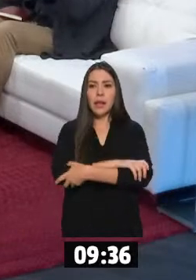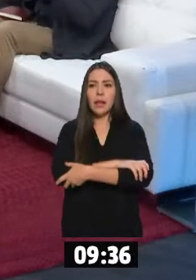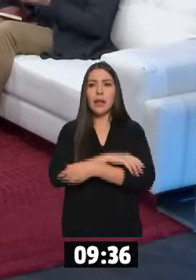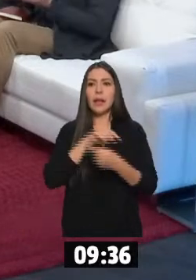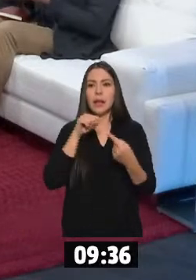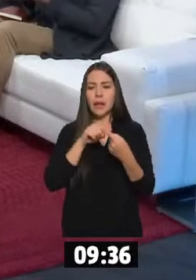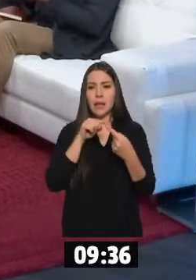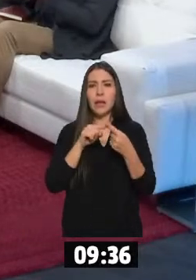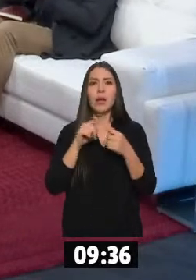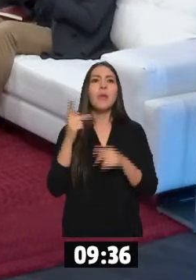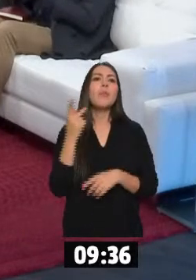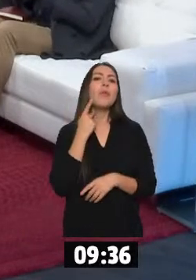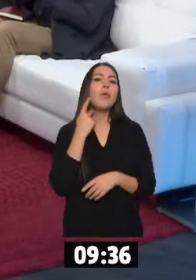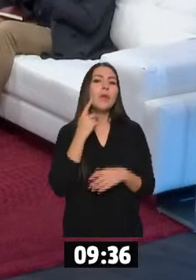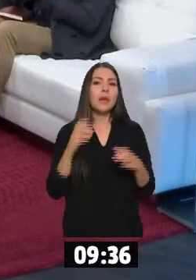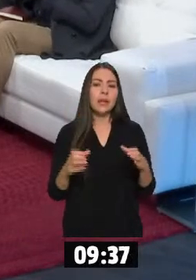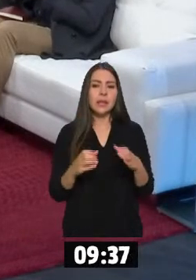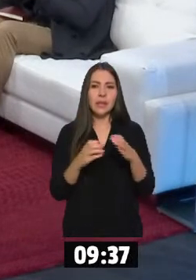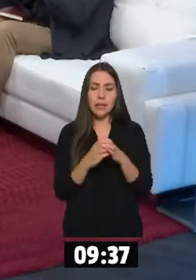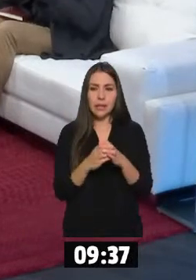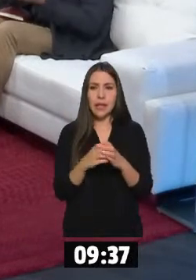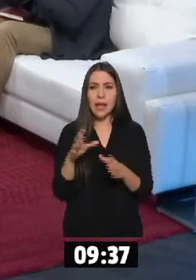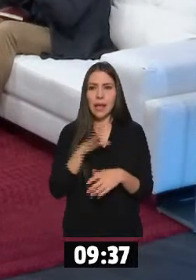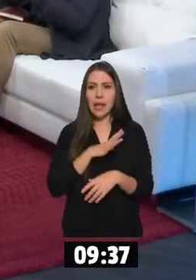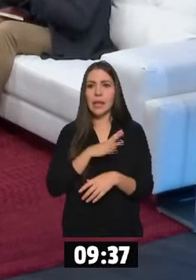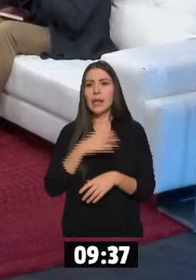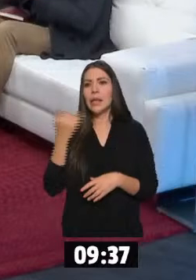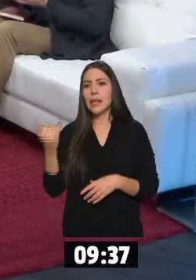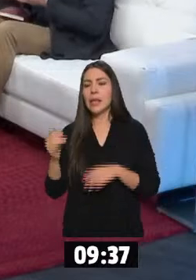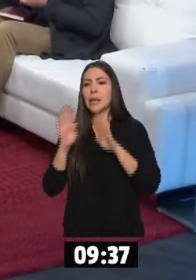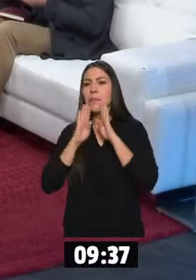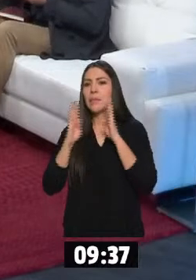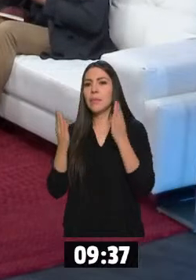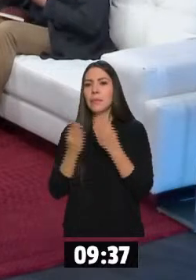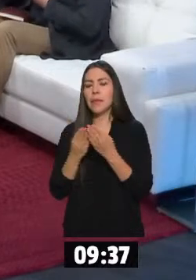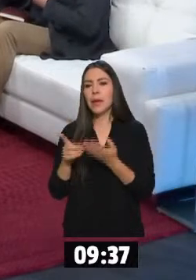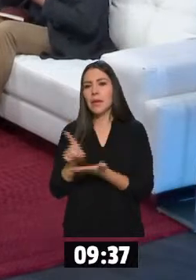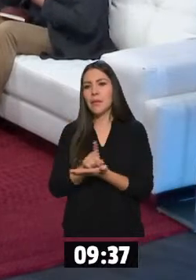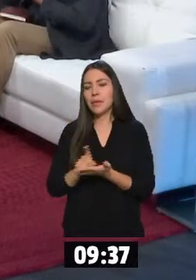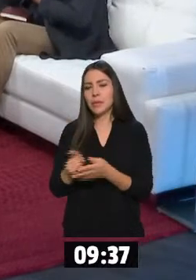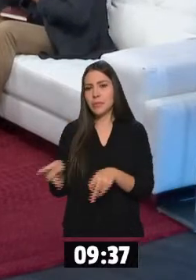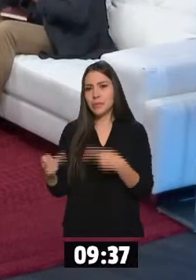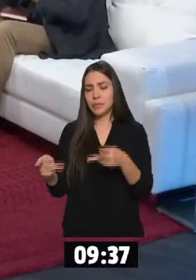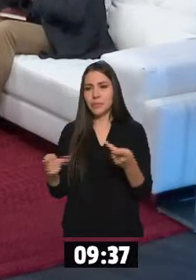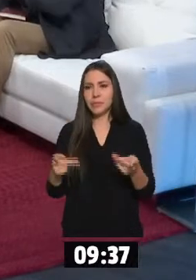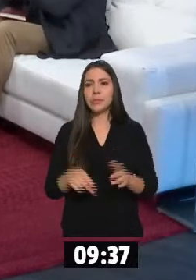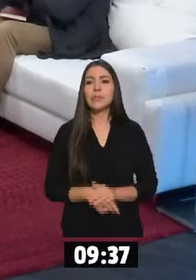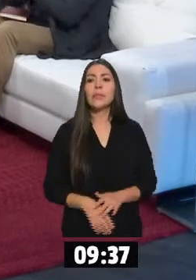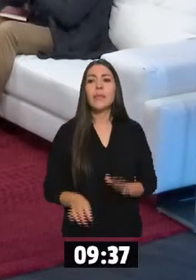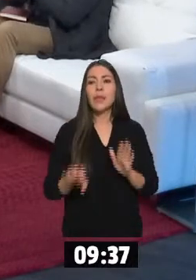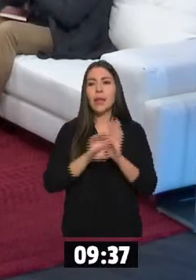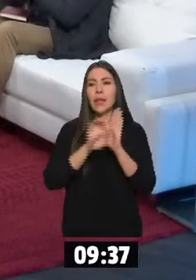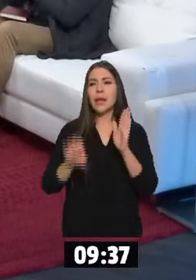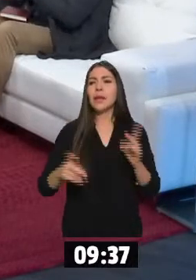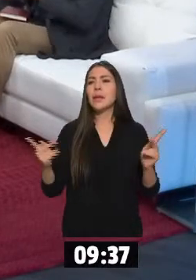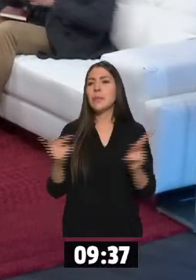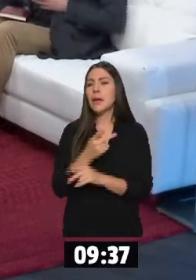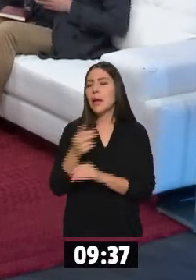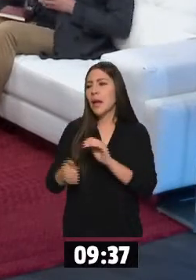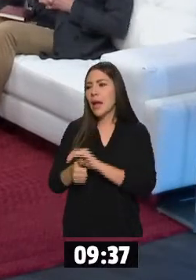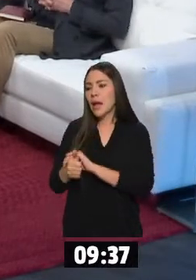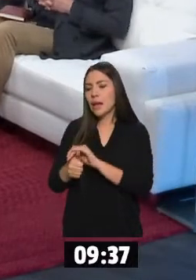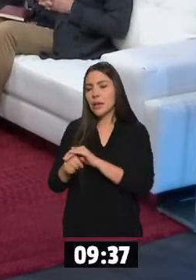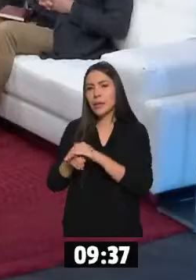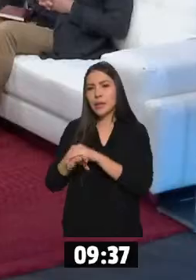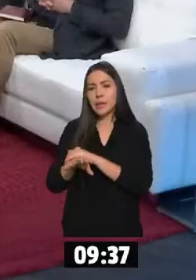estos poderes políticos, el caciquismo y el narcotráfico. El caso de Ayotzinapa. Compañero, pero nomás